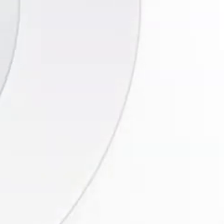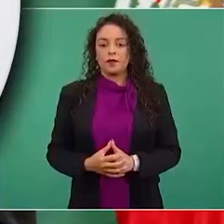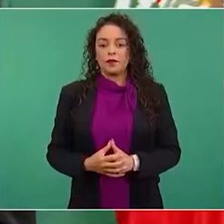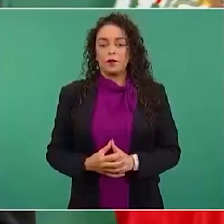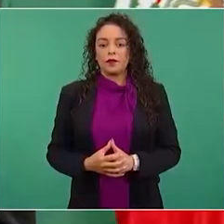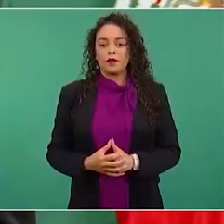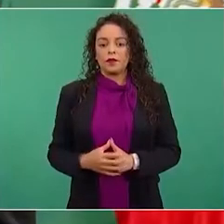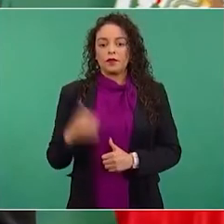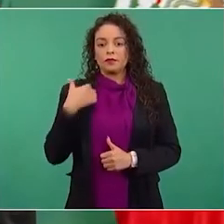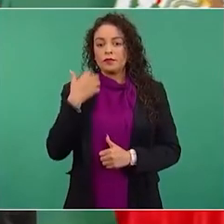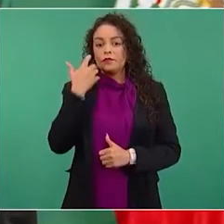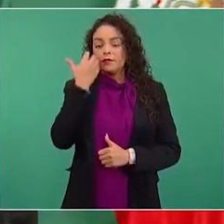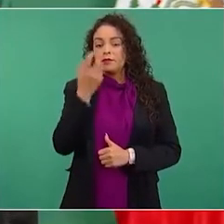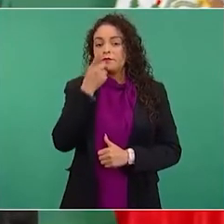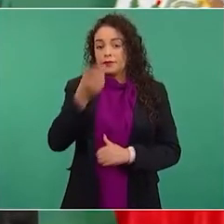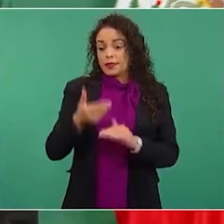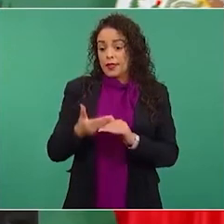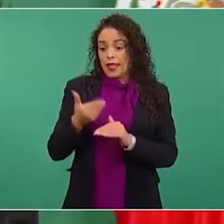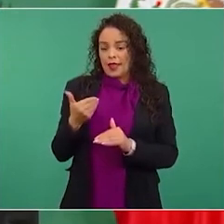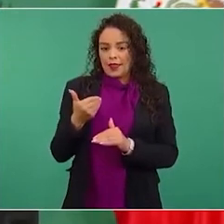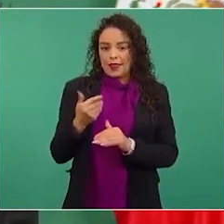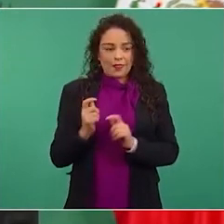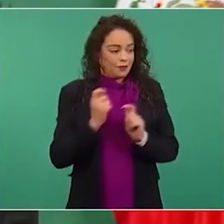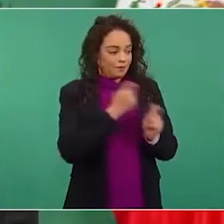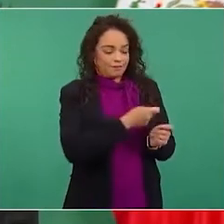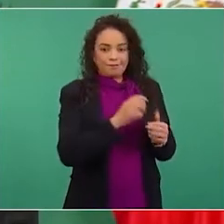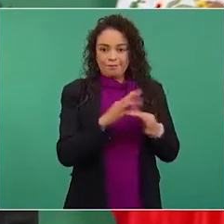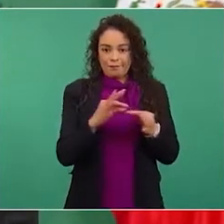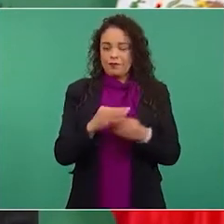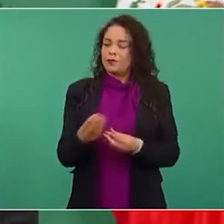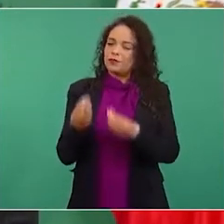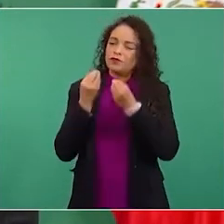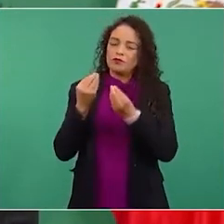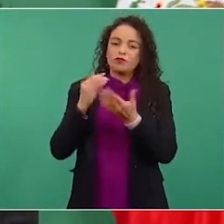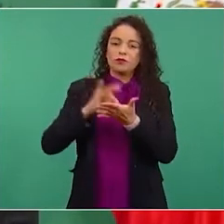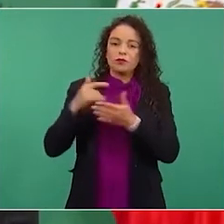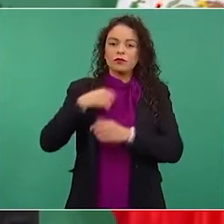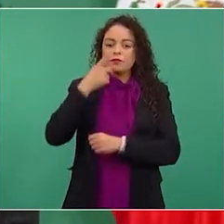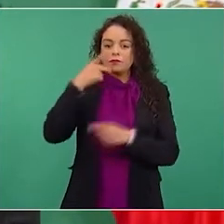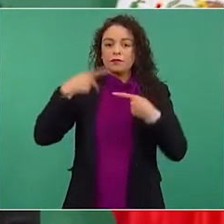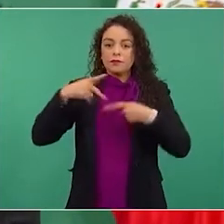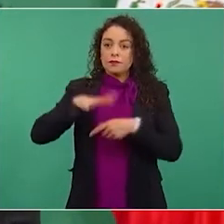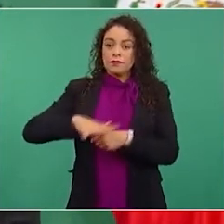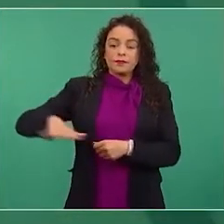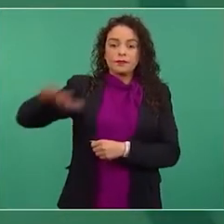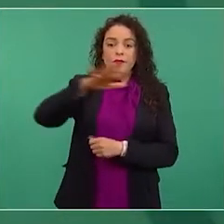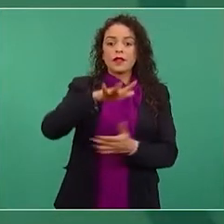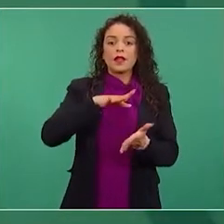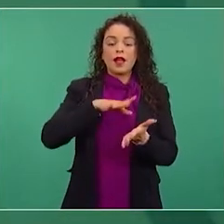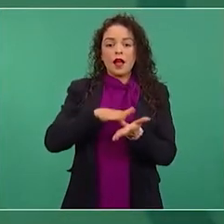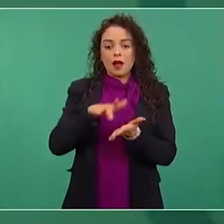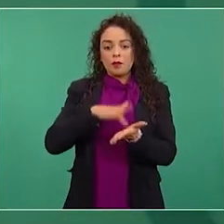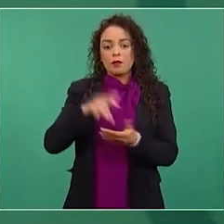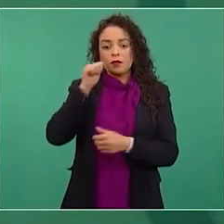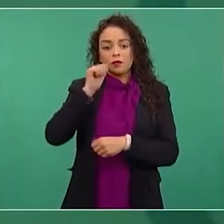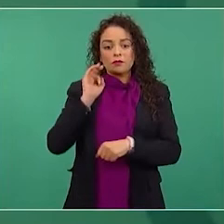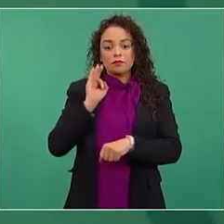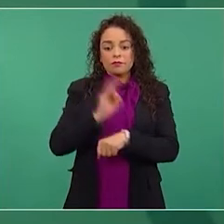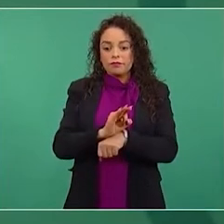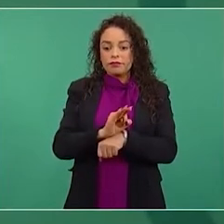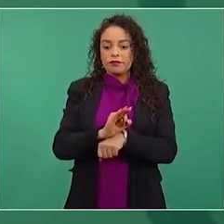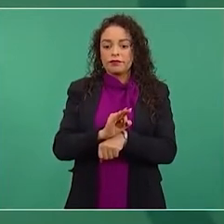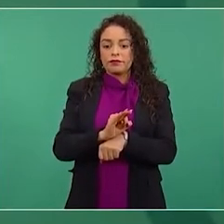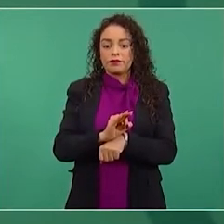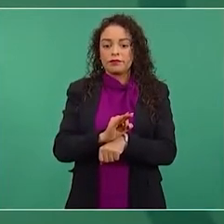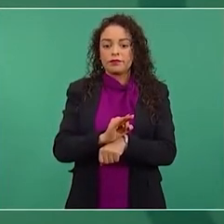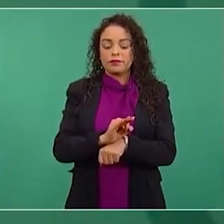ola. Agradecerle mucho, mucho, mucho, mucho a la gente por su apoyo, su respaldo. Los que